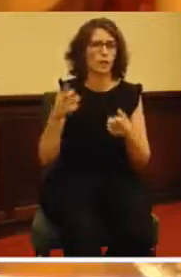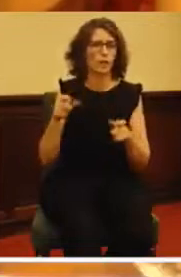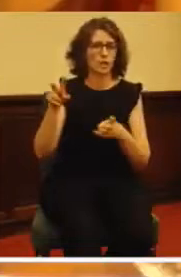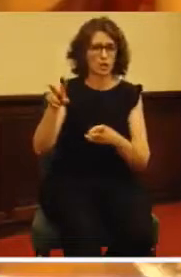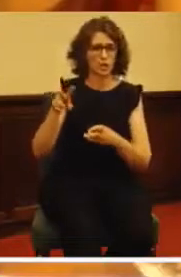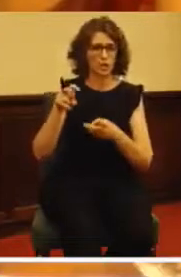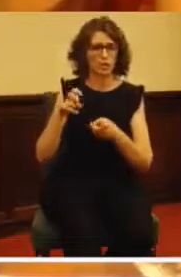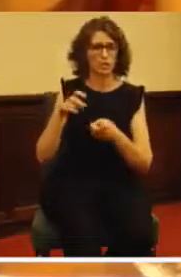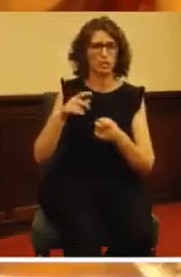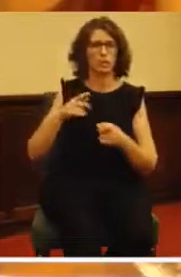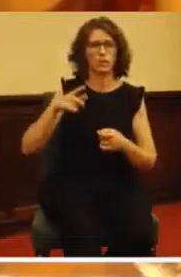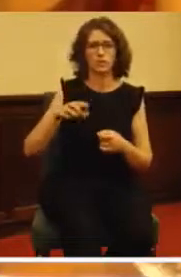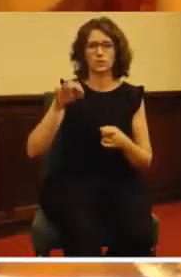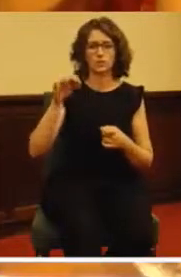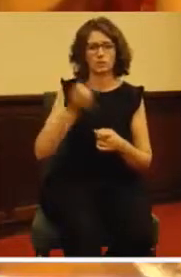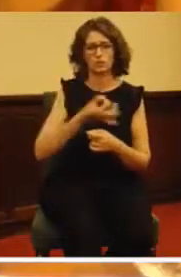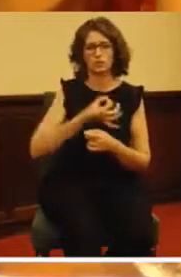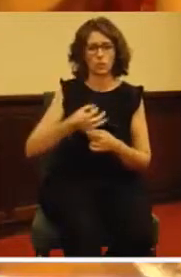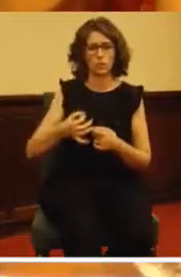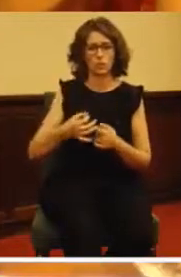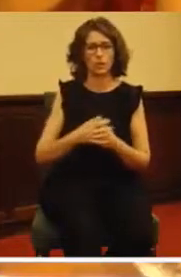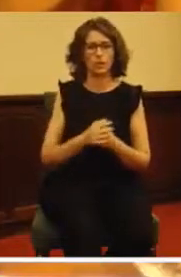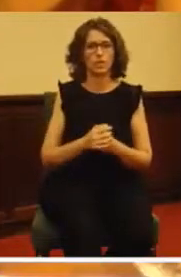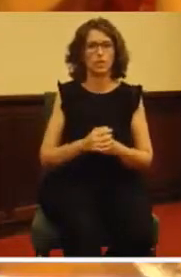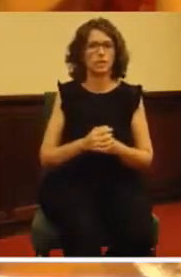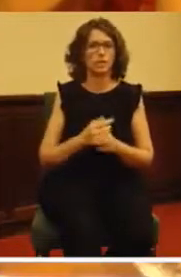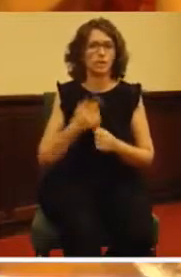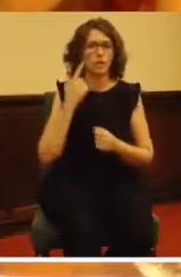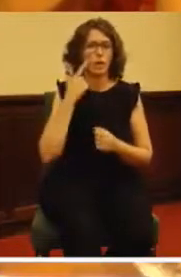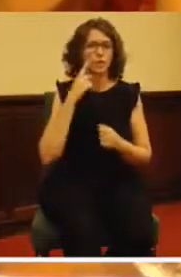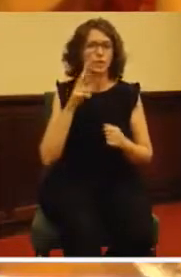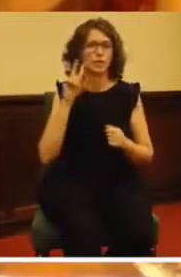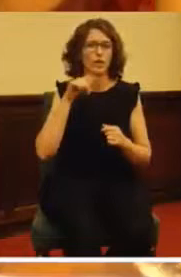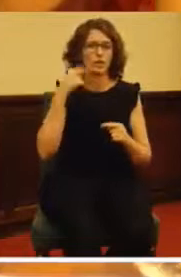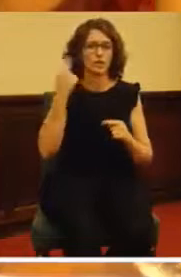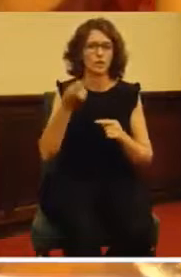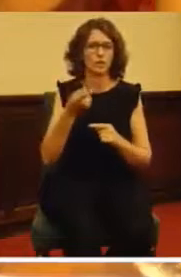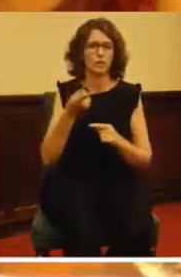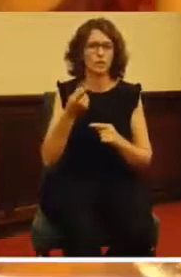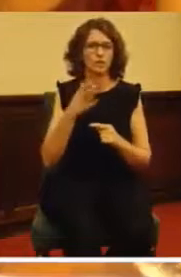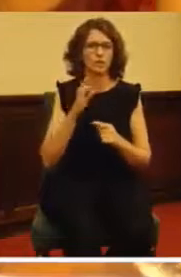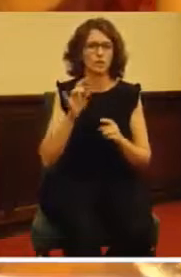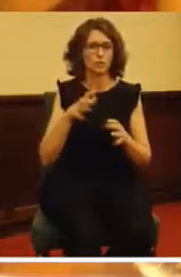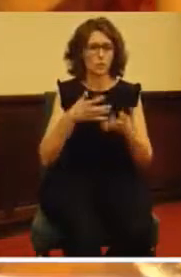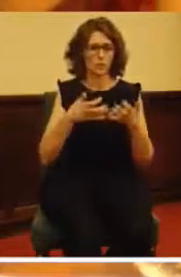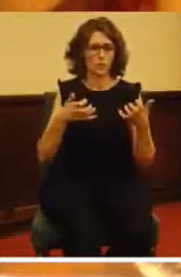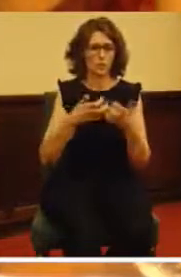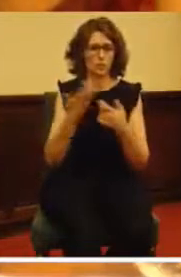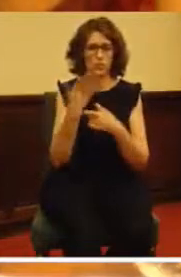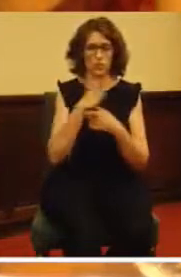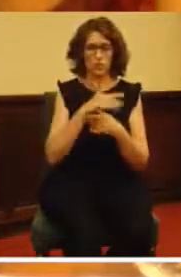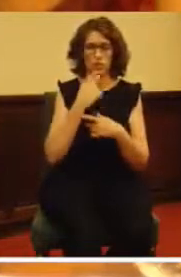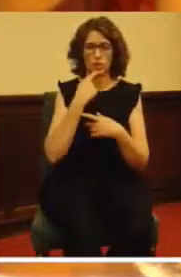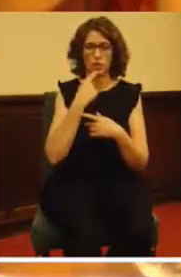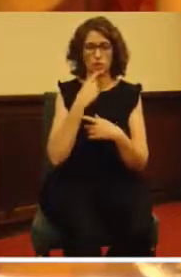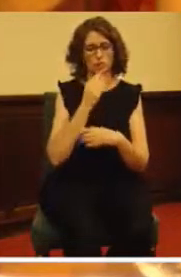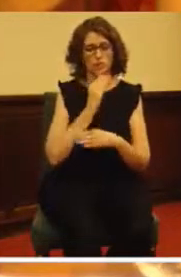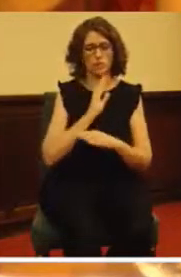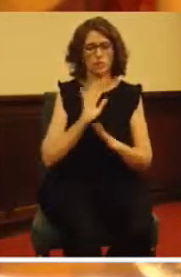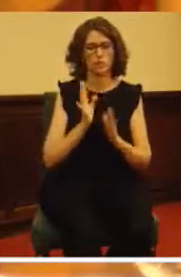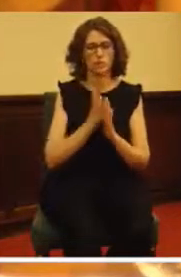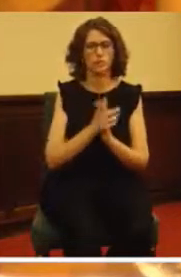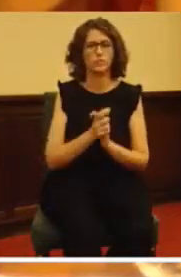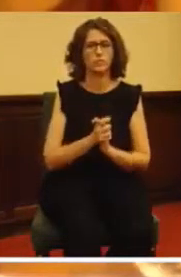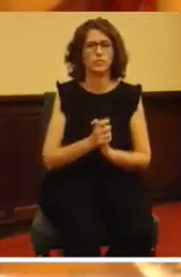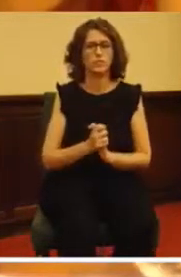decisión más acertada, y si puede ser para el año que viene, como dice el texto de la moción, mejor.